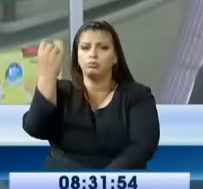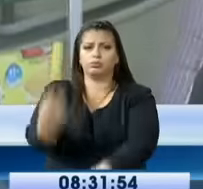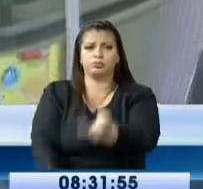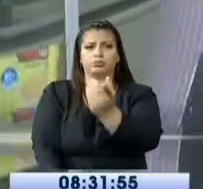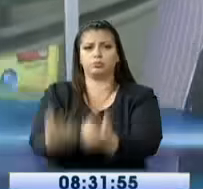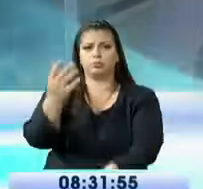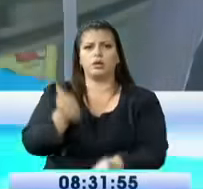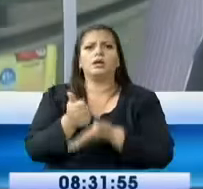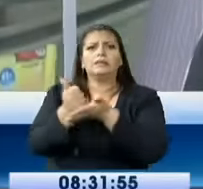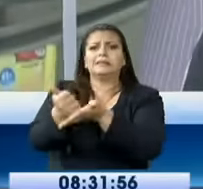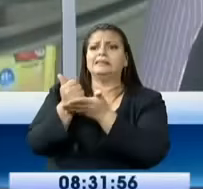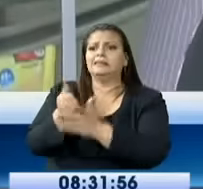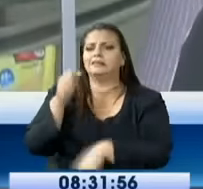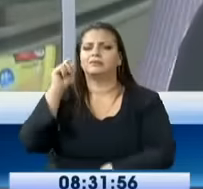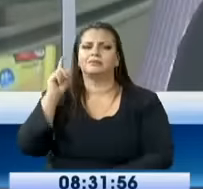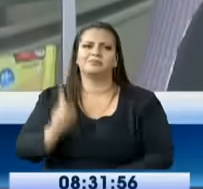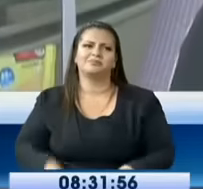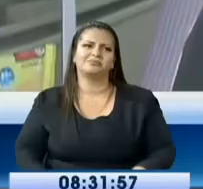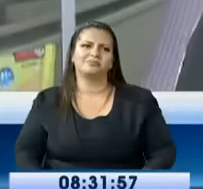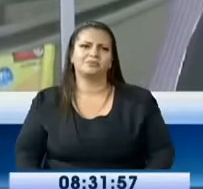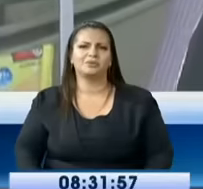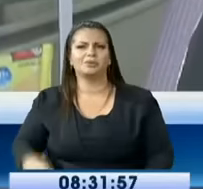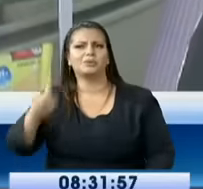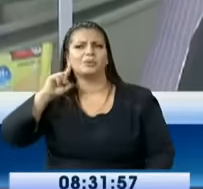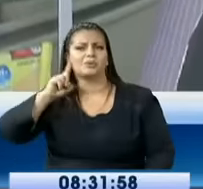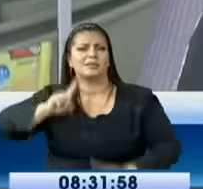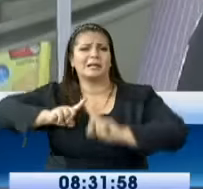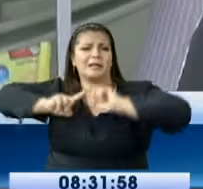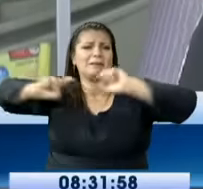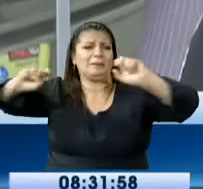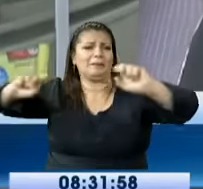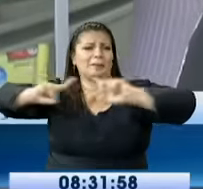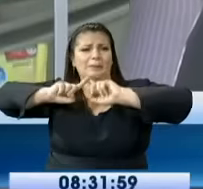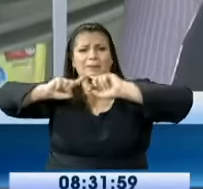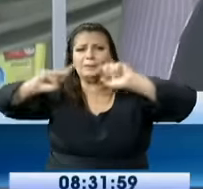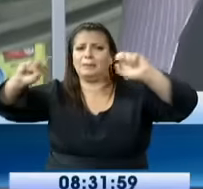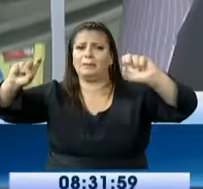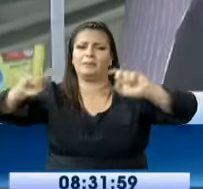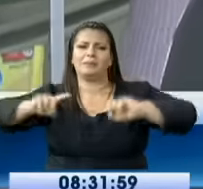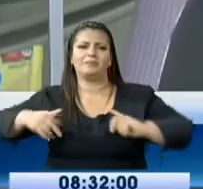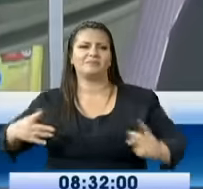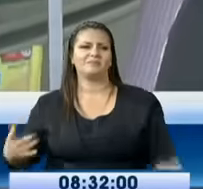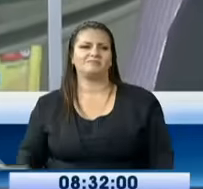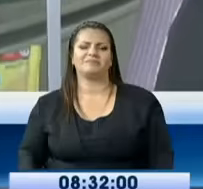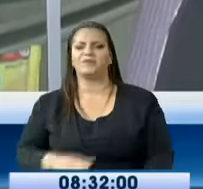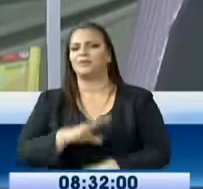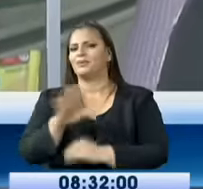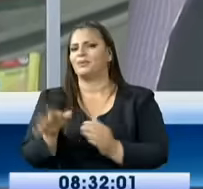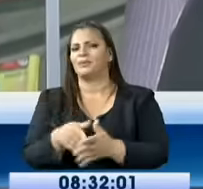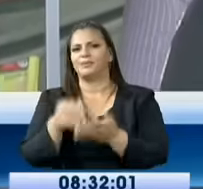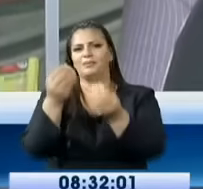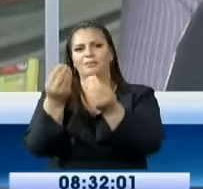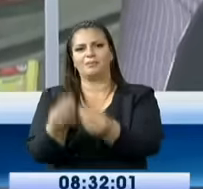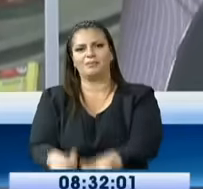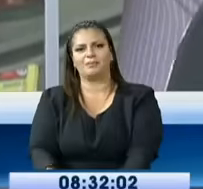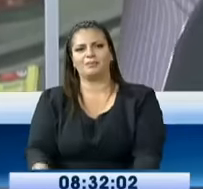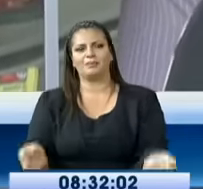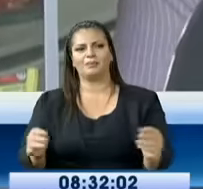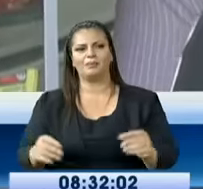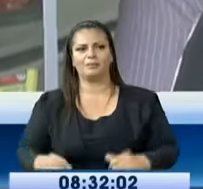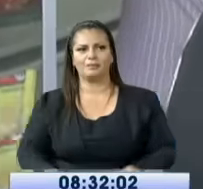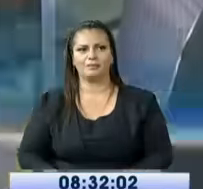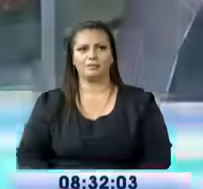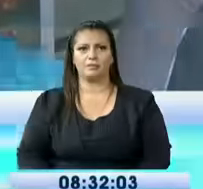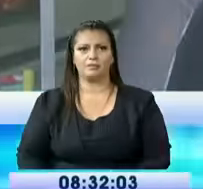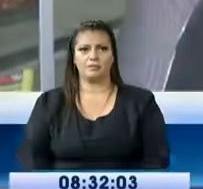ahí cuando ya comenzó la bulla eso, y que ya bajé, ya vi todo esto, ya estaba... Y pero aquel negocio daba